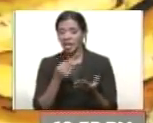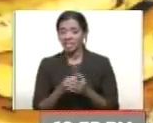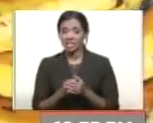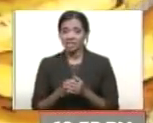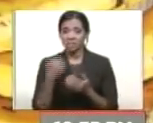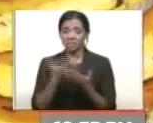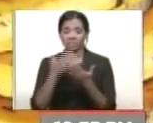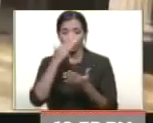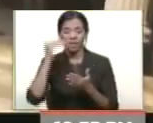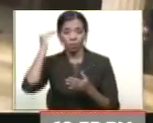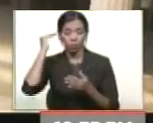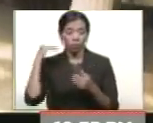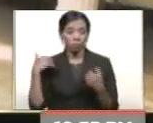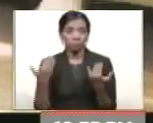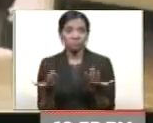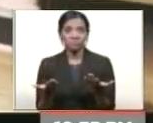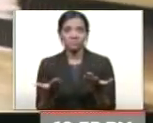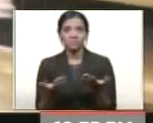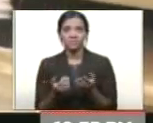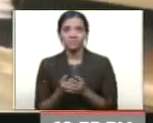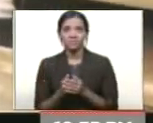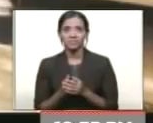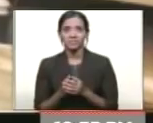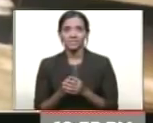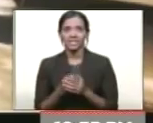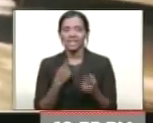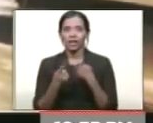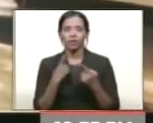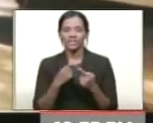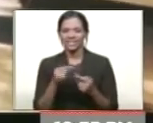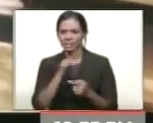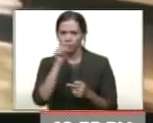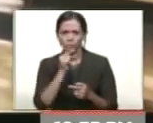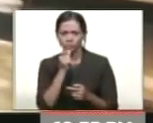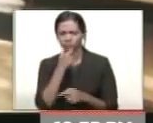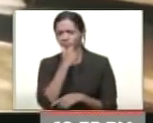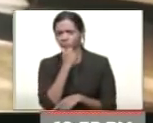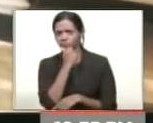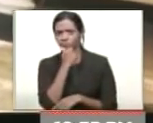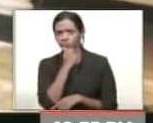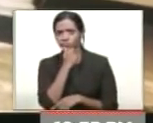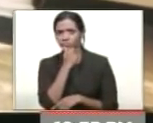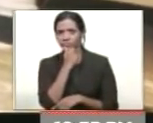maduro? Es la única cuestión que estamos tratando de